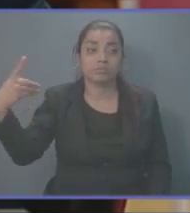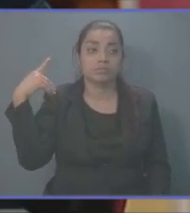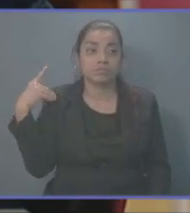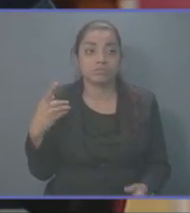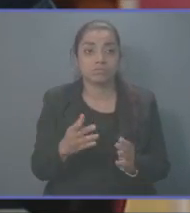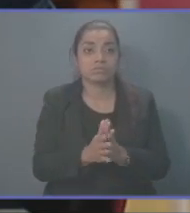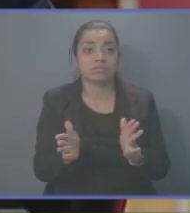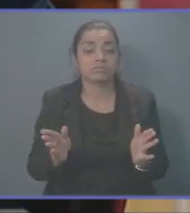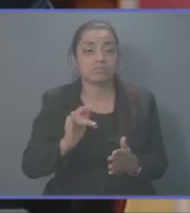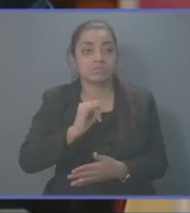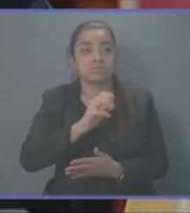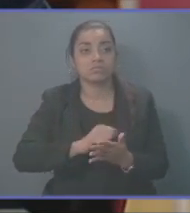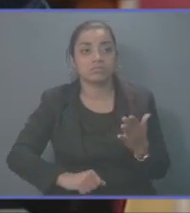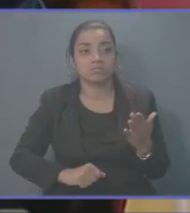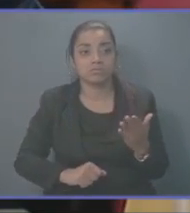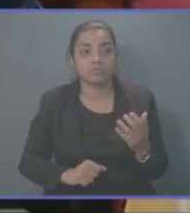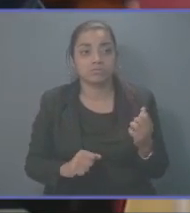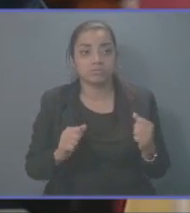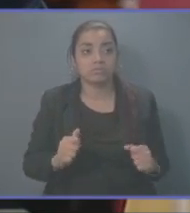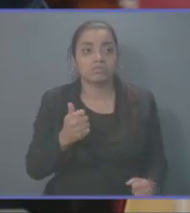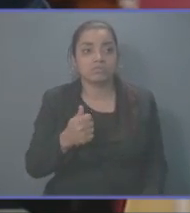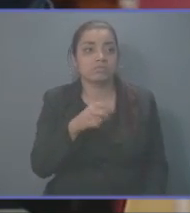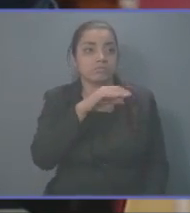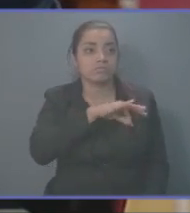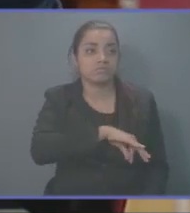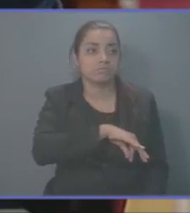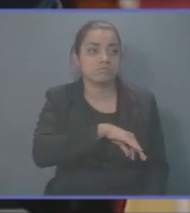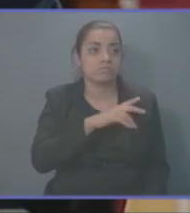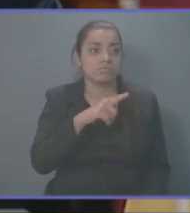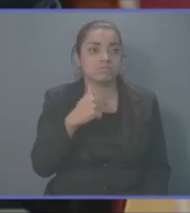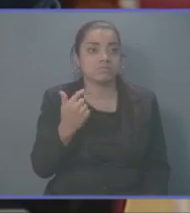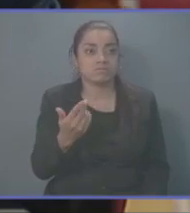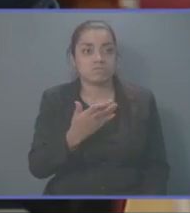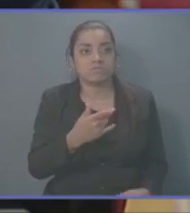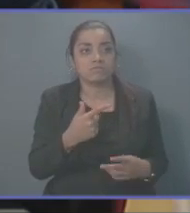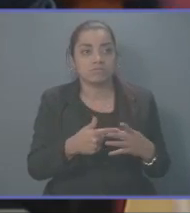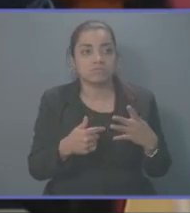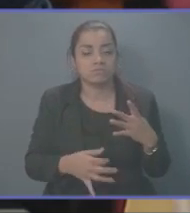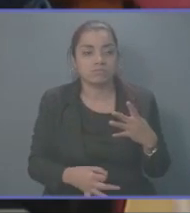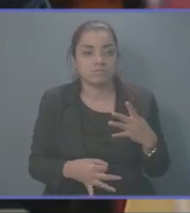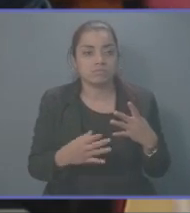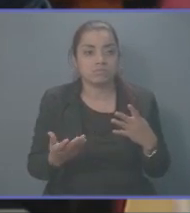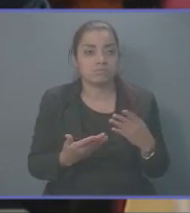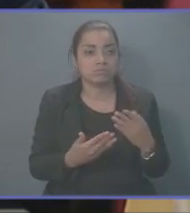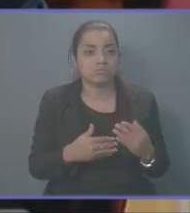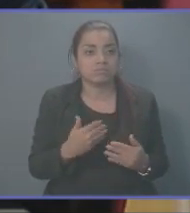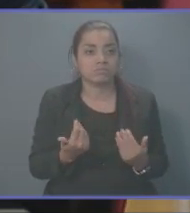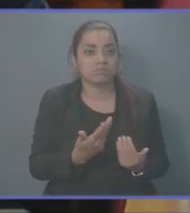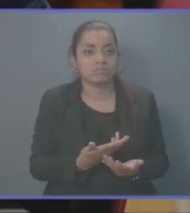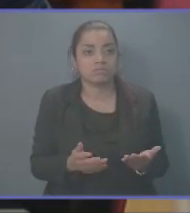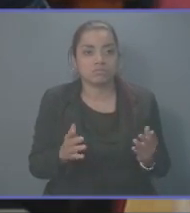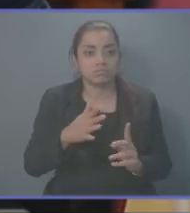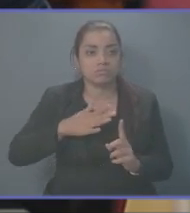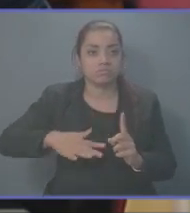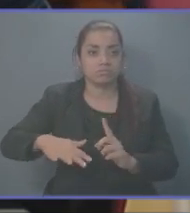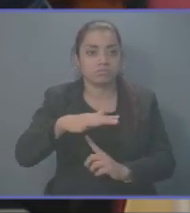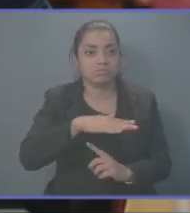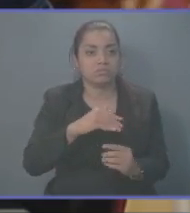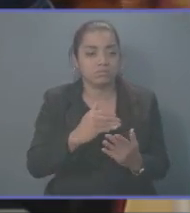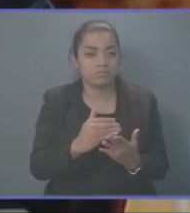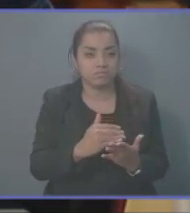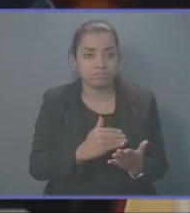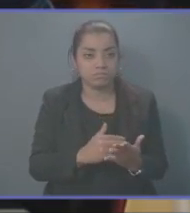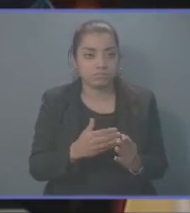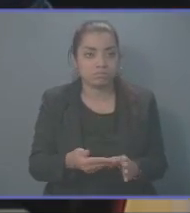Internos podrá acogerse a los beneficios que establece esta ley que se encuentra en cualquiera de las situaciones detalladas a